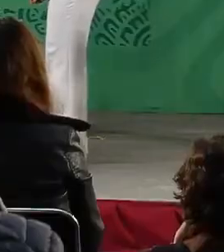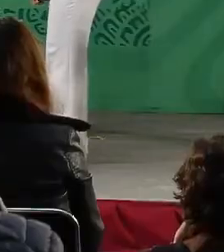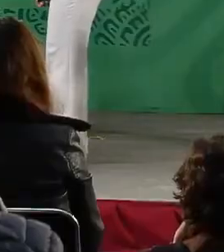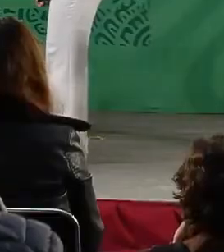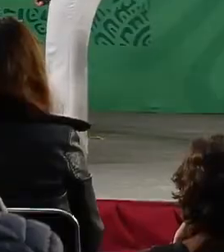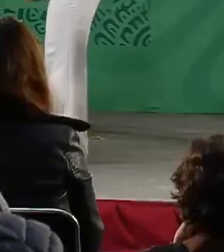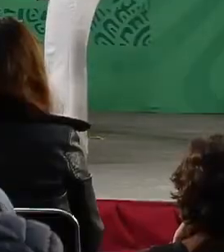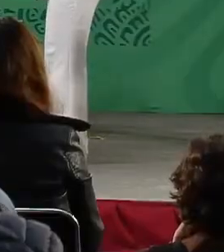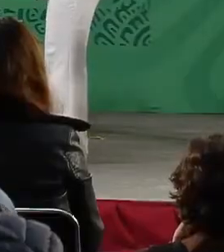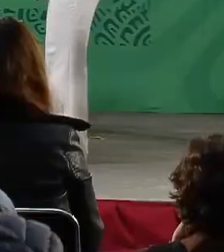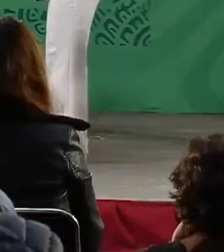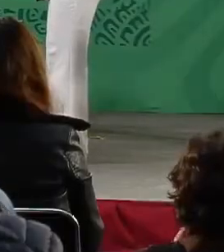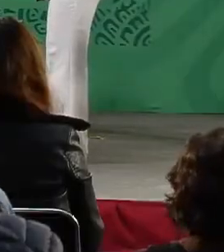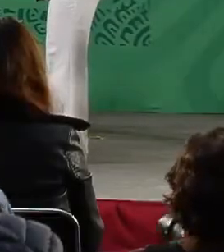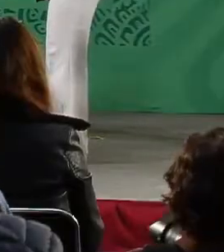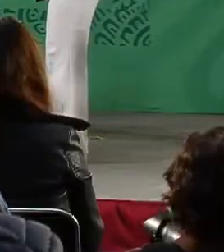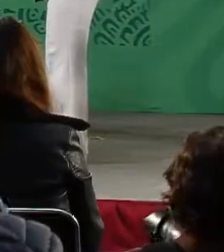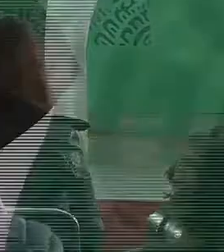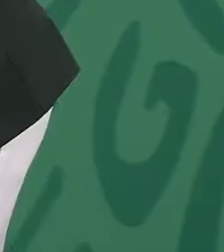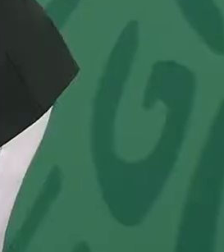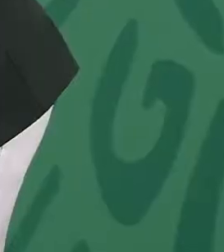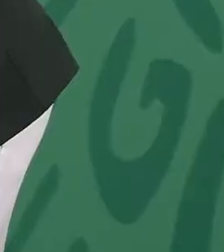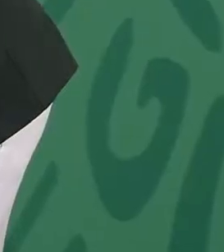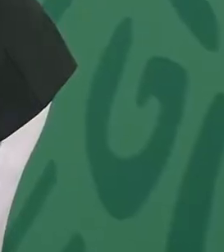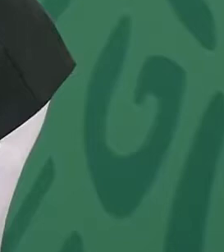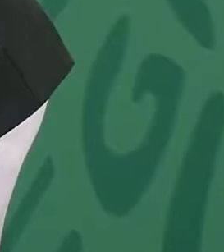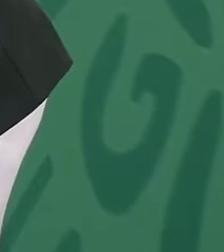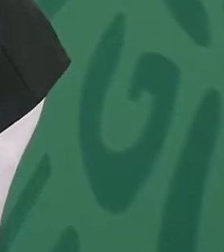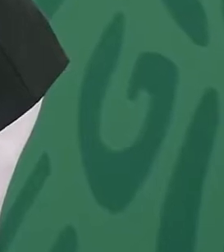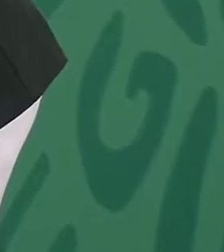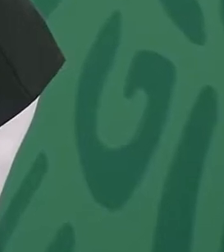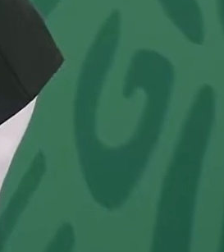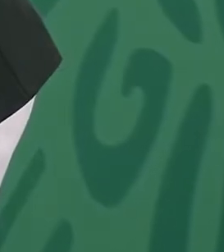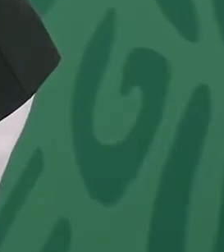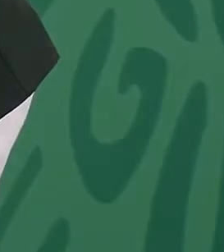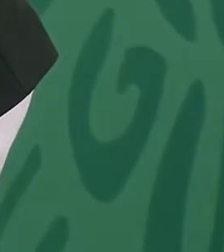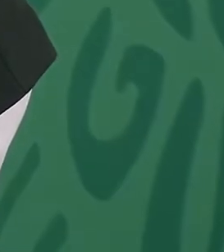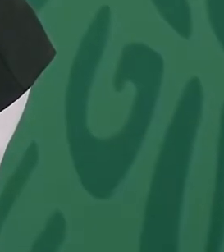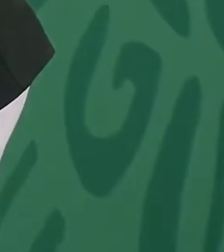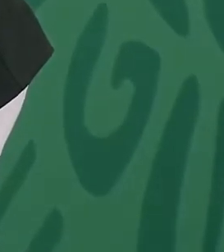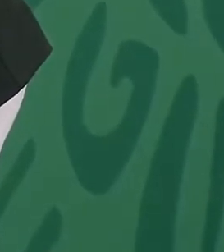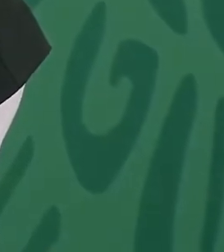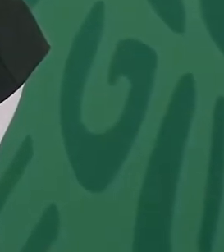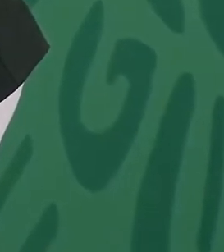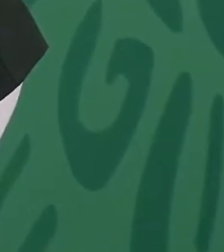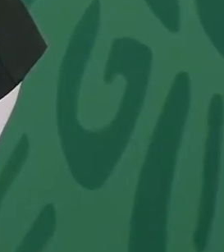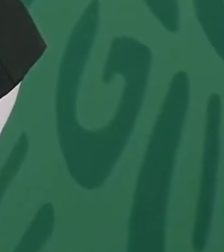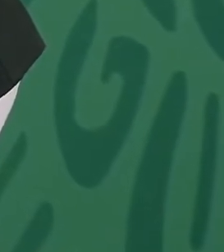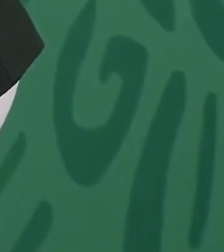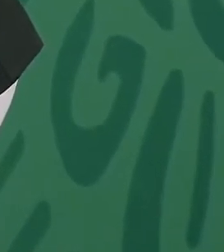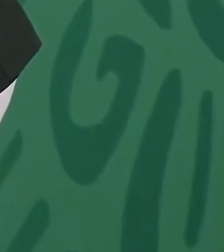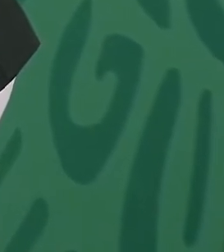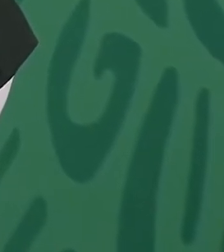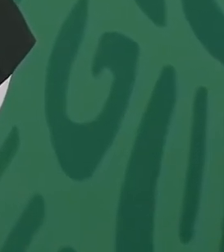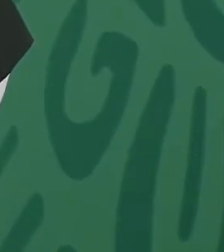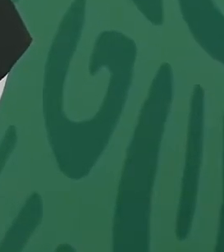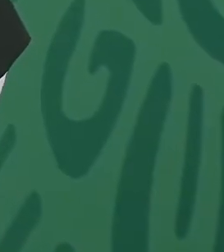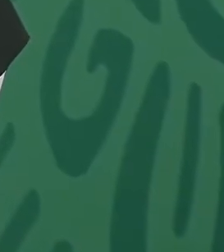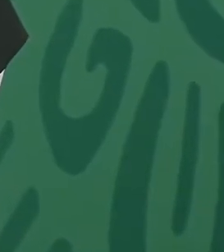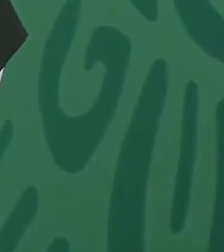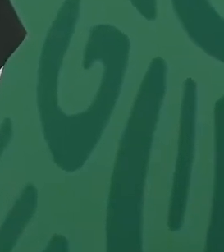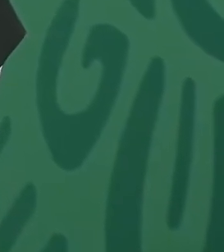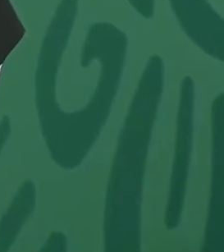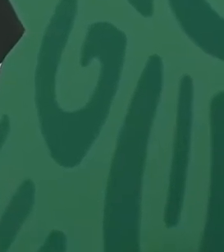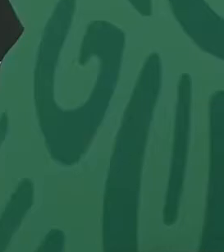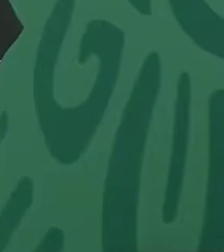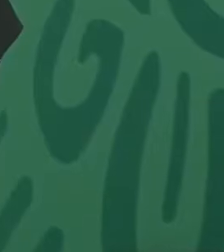que puede ser dolor, enrojecimiento en el sitio de la vacunación. No